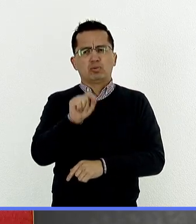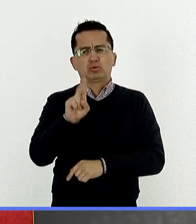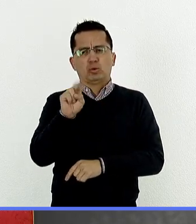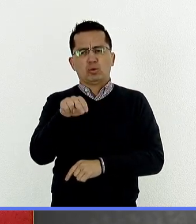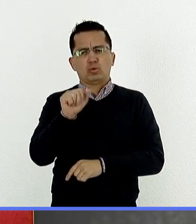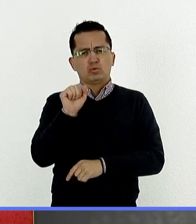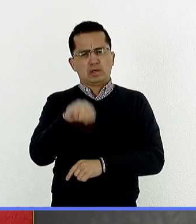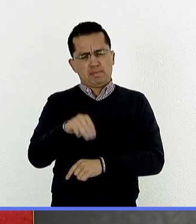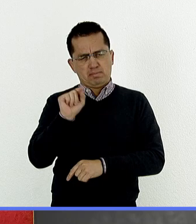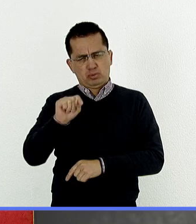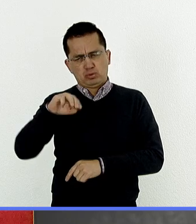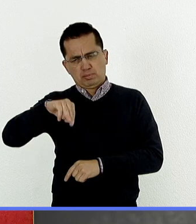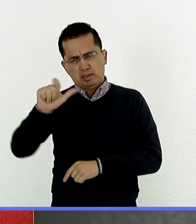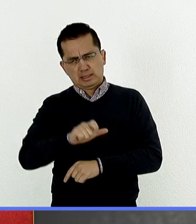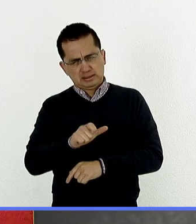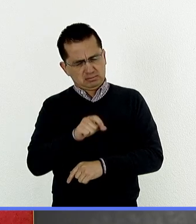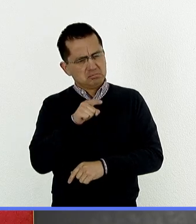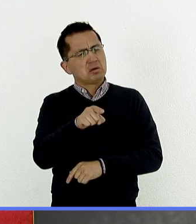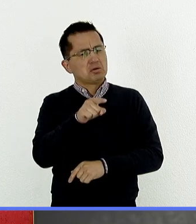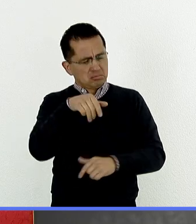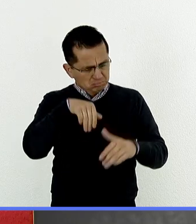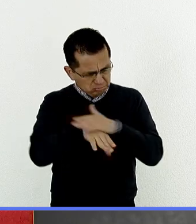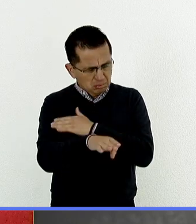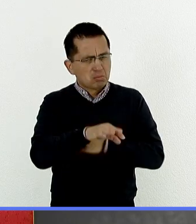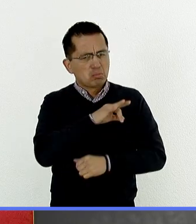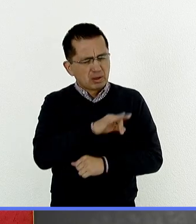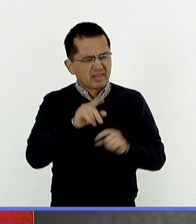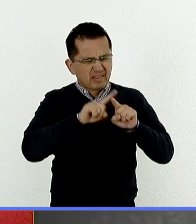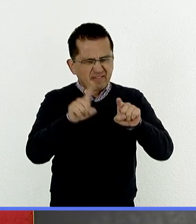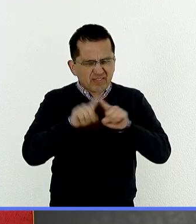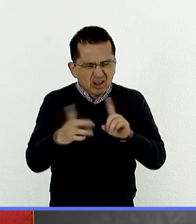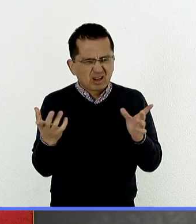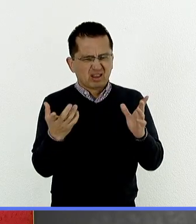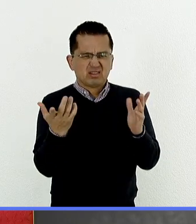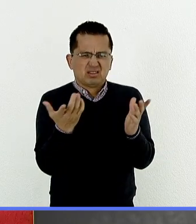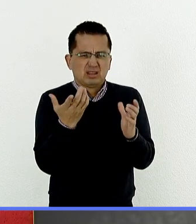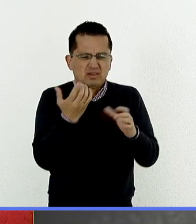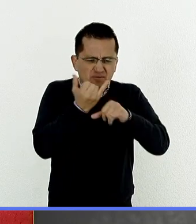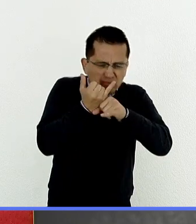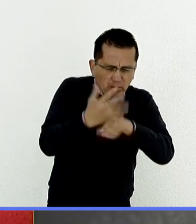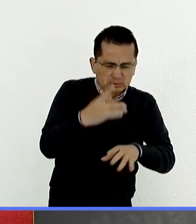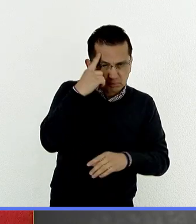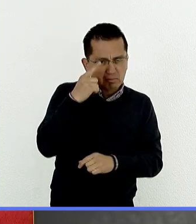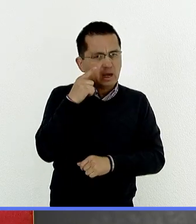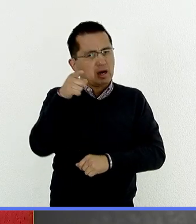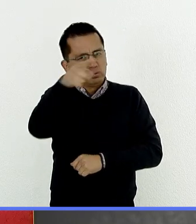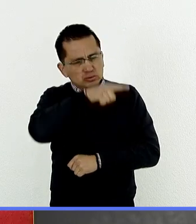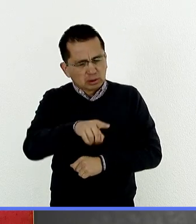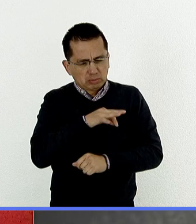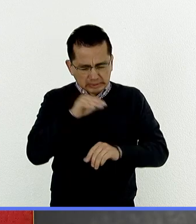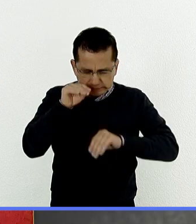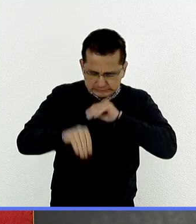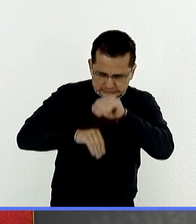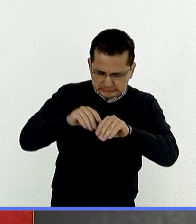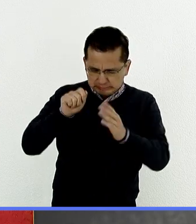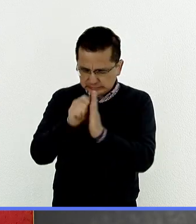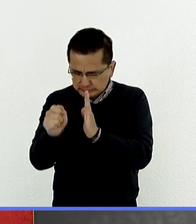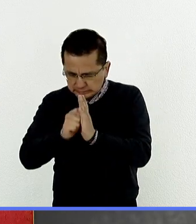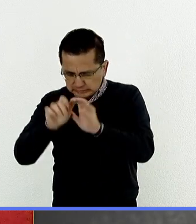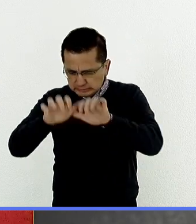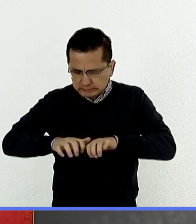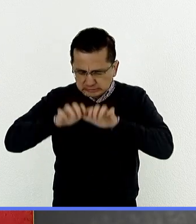mx y ya encontrarán todo el material necesario para poder preparar sus trabajos y los datos Más allá